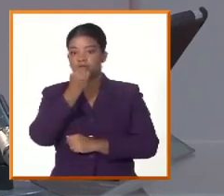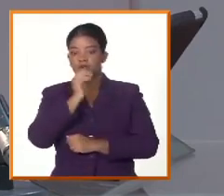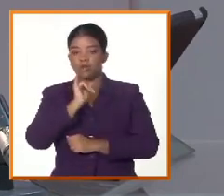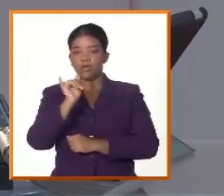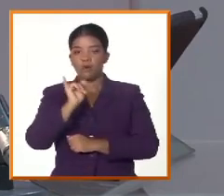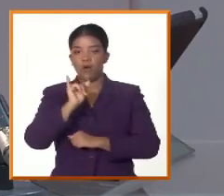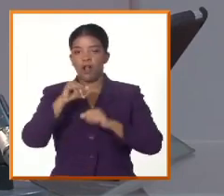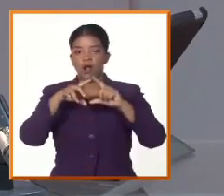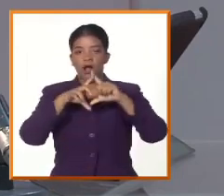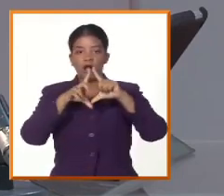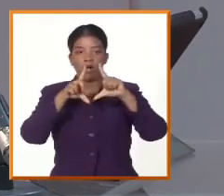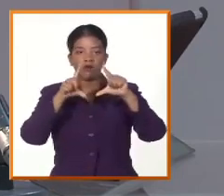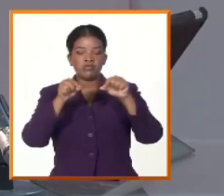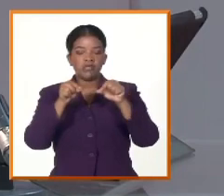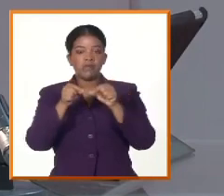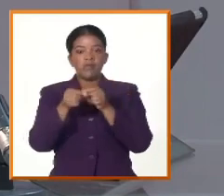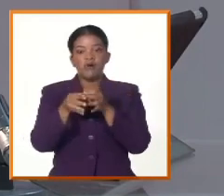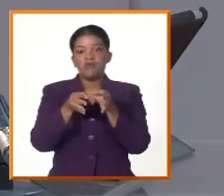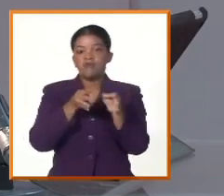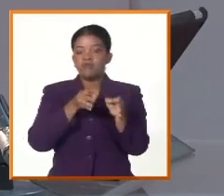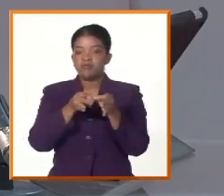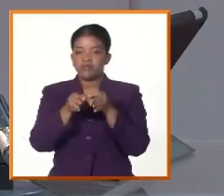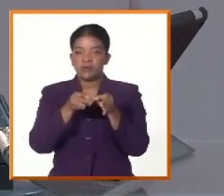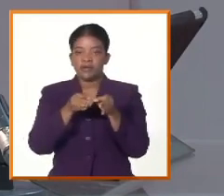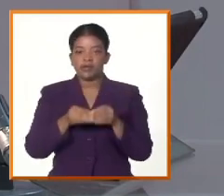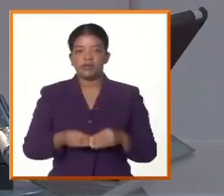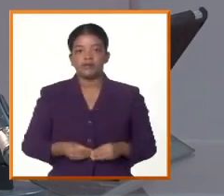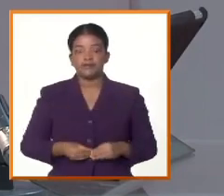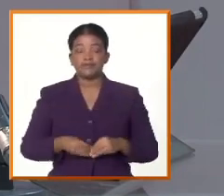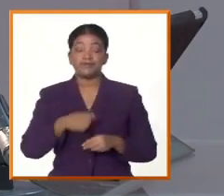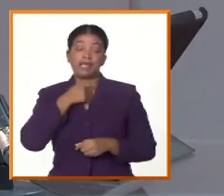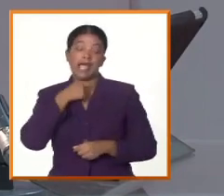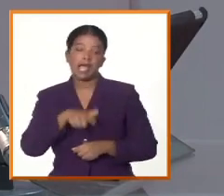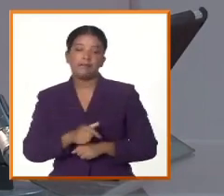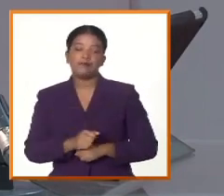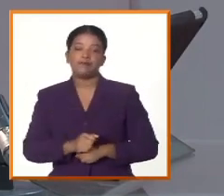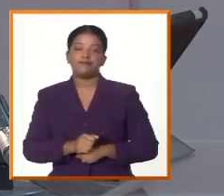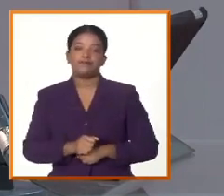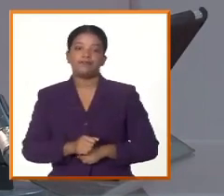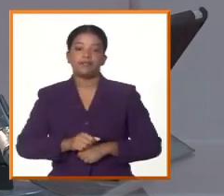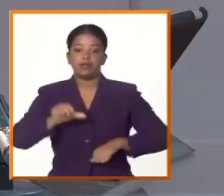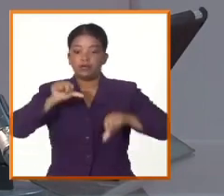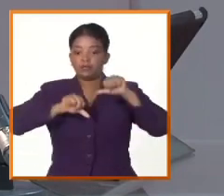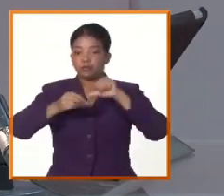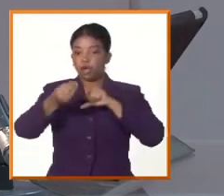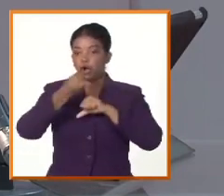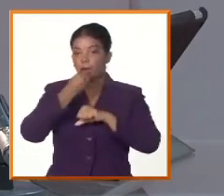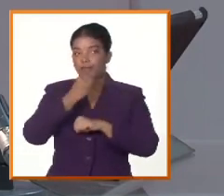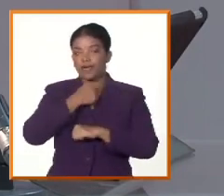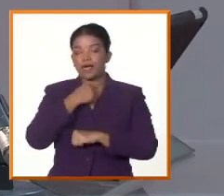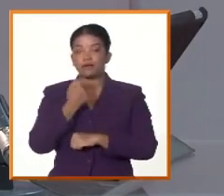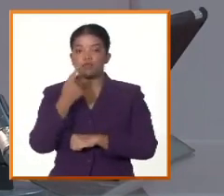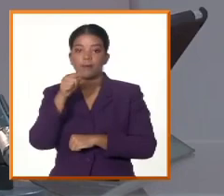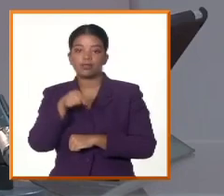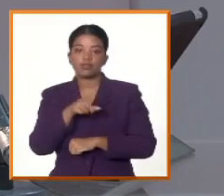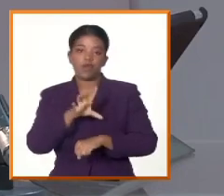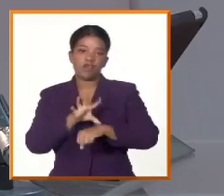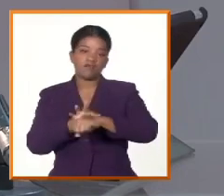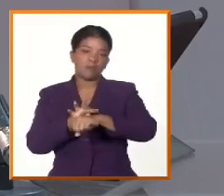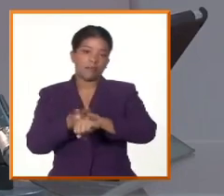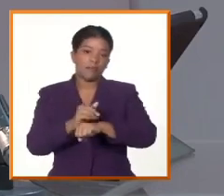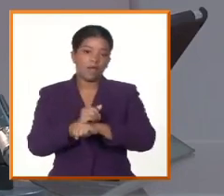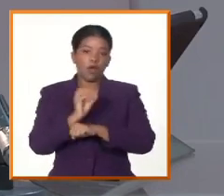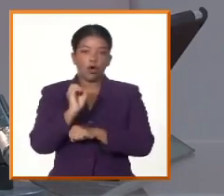del punto de vista funcional O sea a una enfermedad determinada a un ciclo determinado háblese